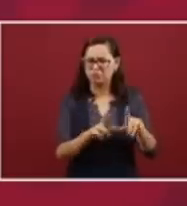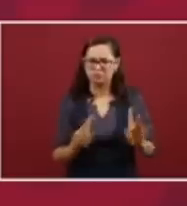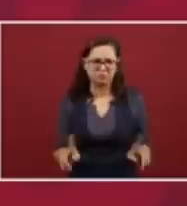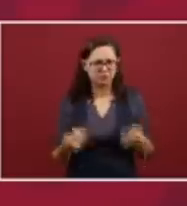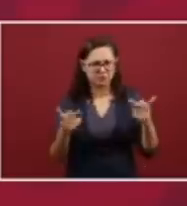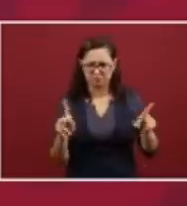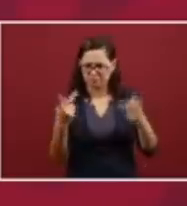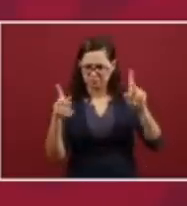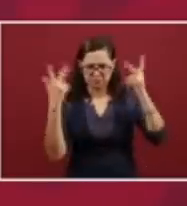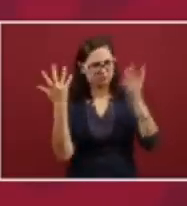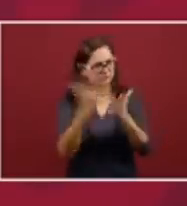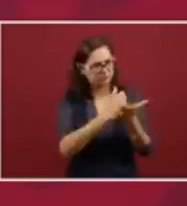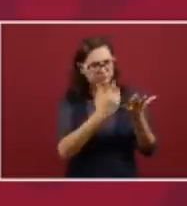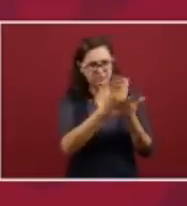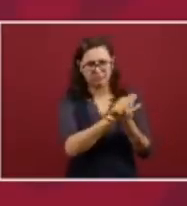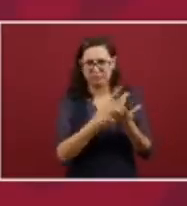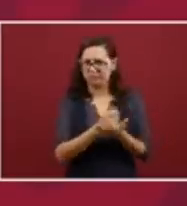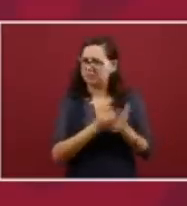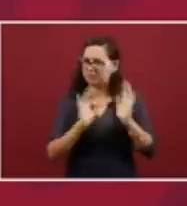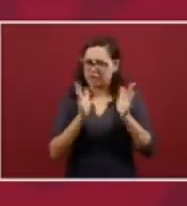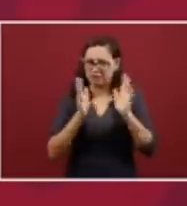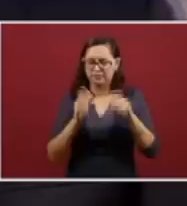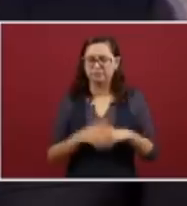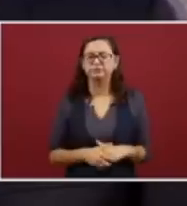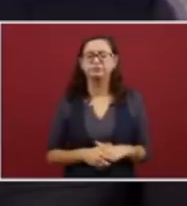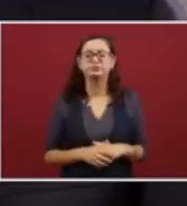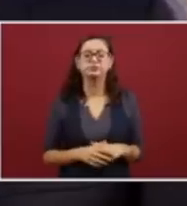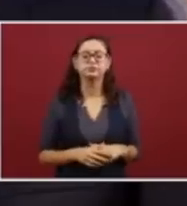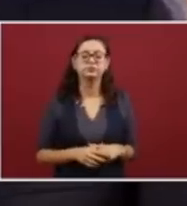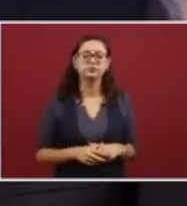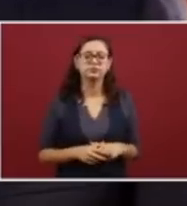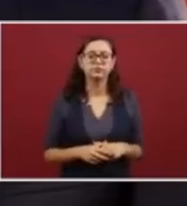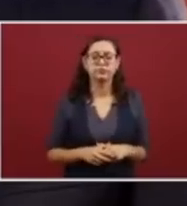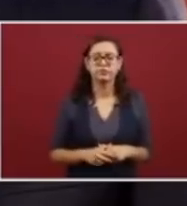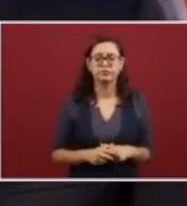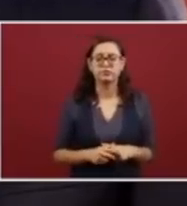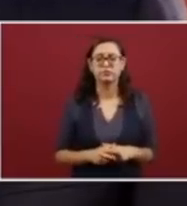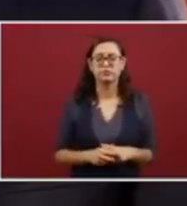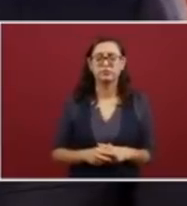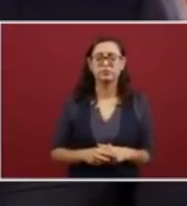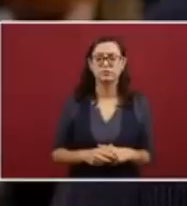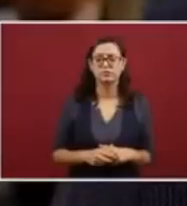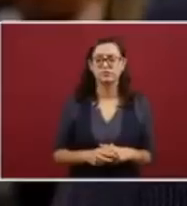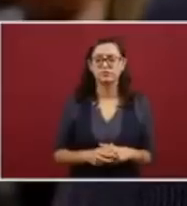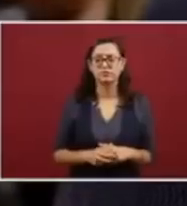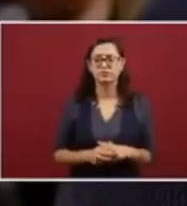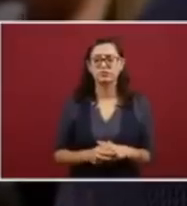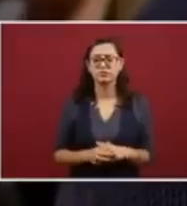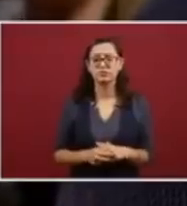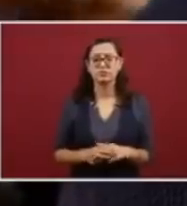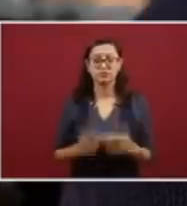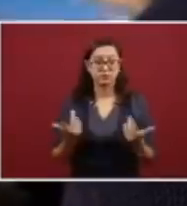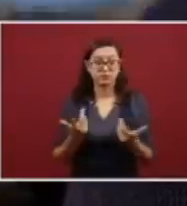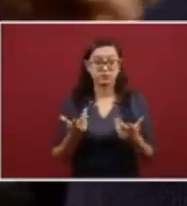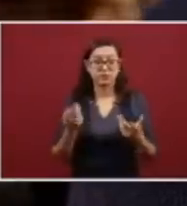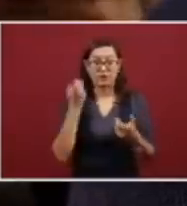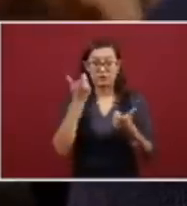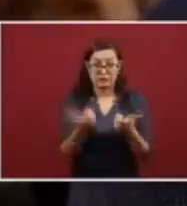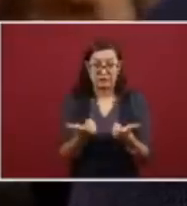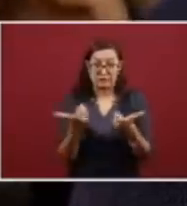saliendo de todo eso igualmente sería destinado el recurso para municipios